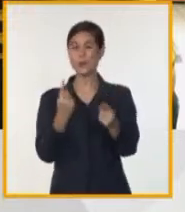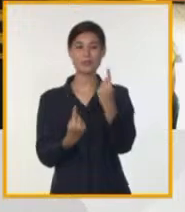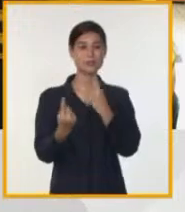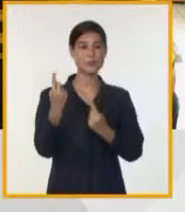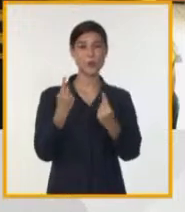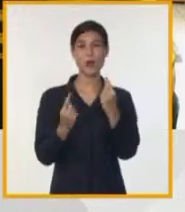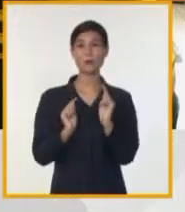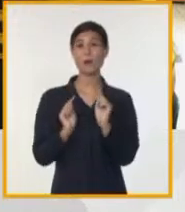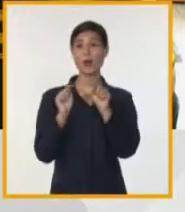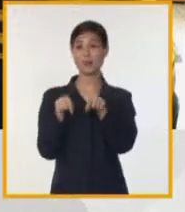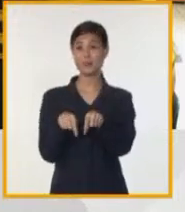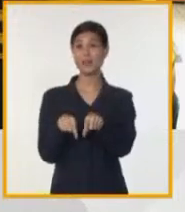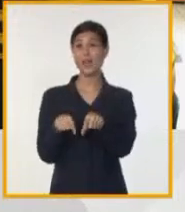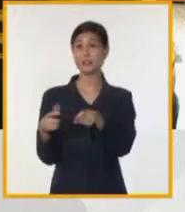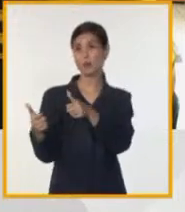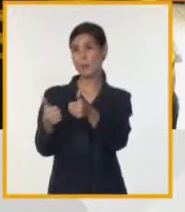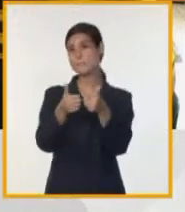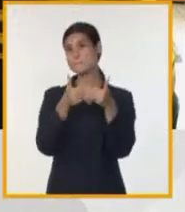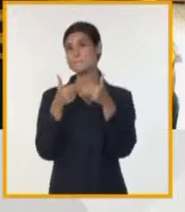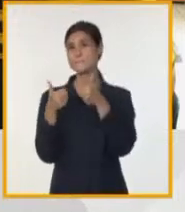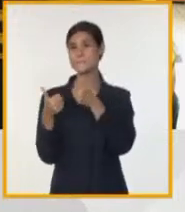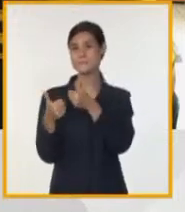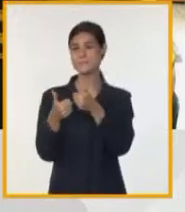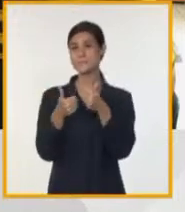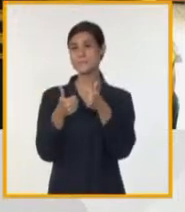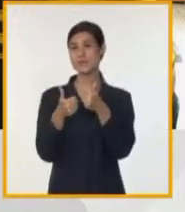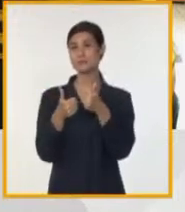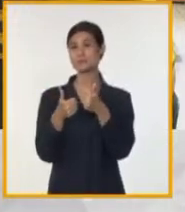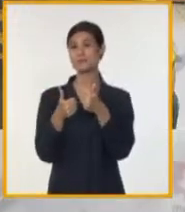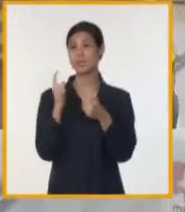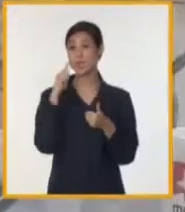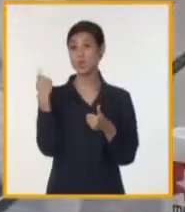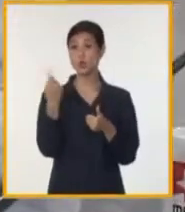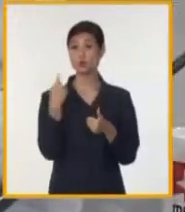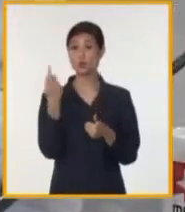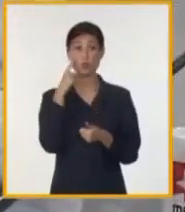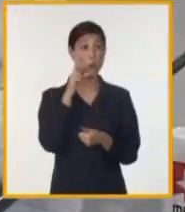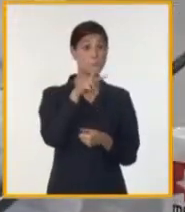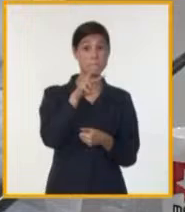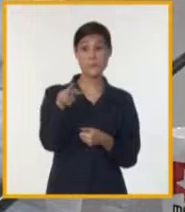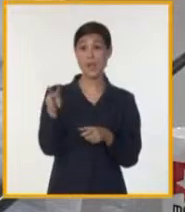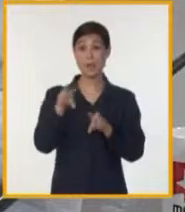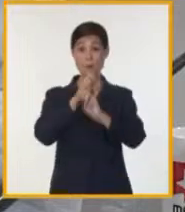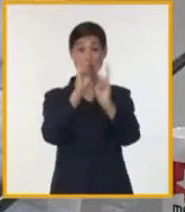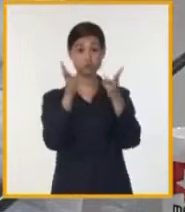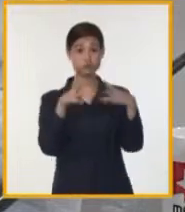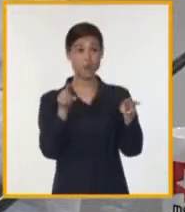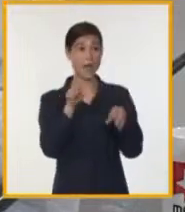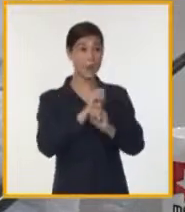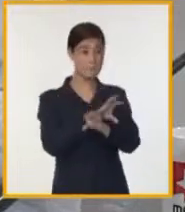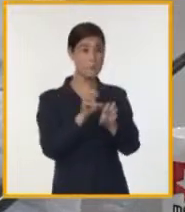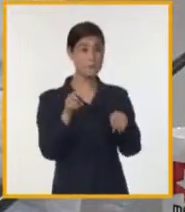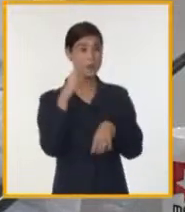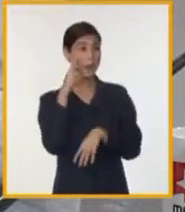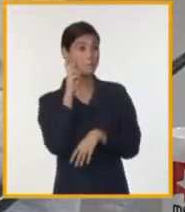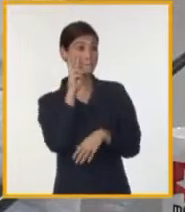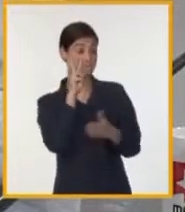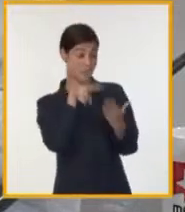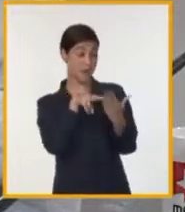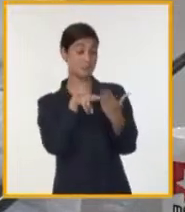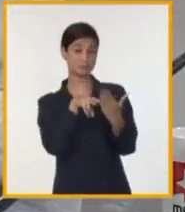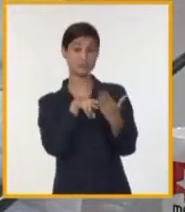ha tenido una buena acogida últimamente, nosotros lo vemos en las redes. Es una empresa